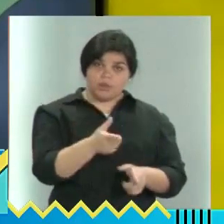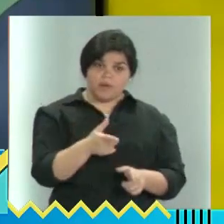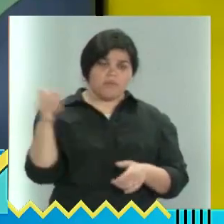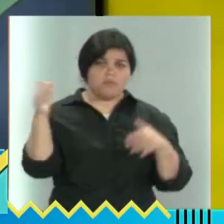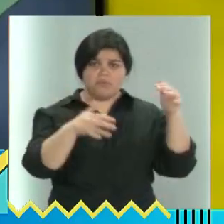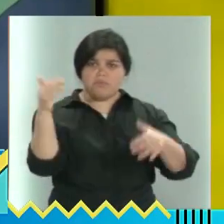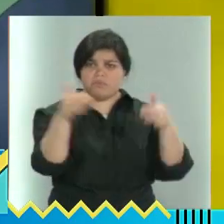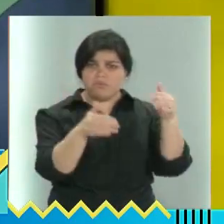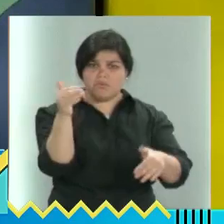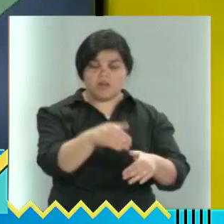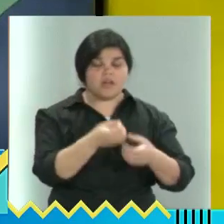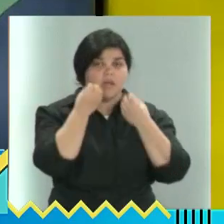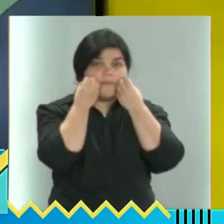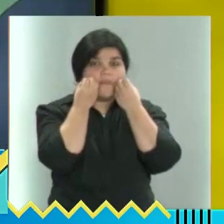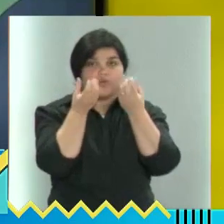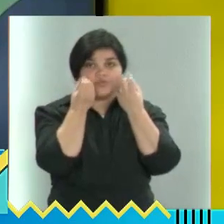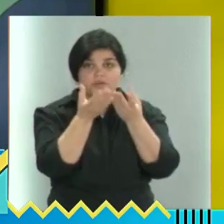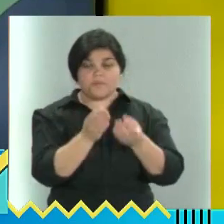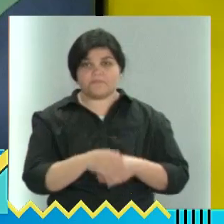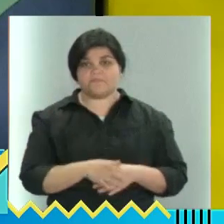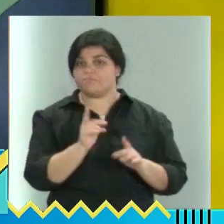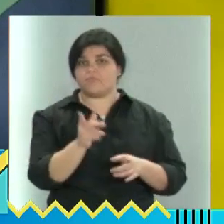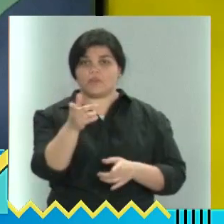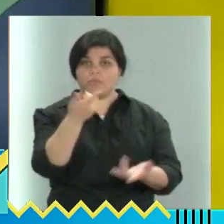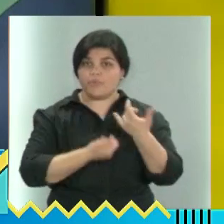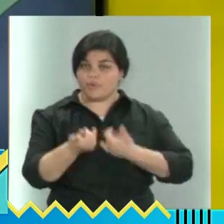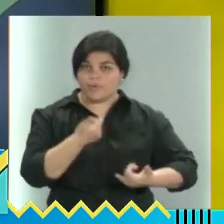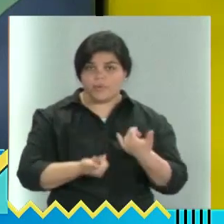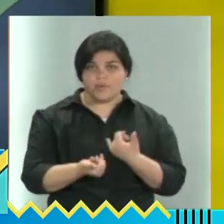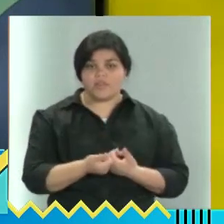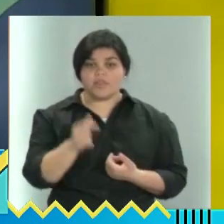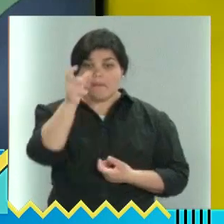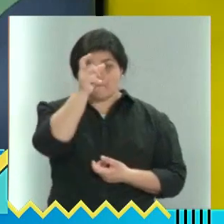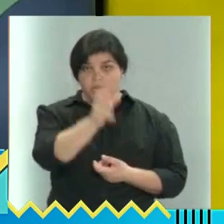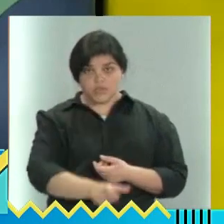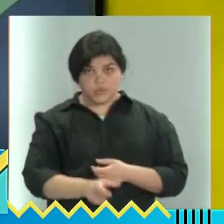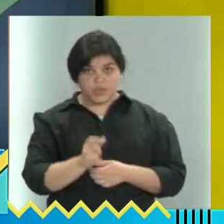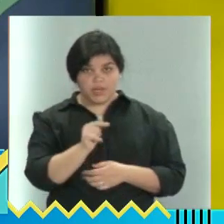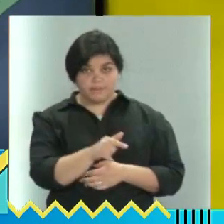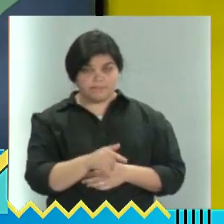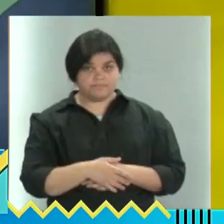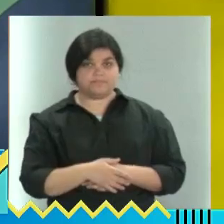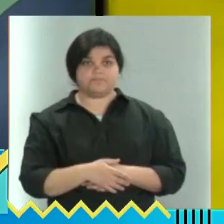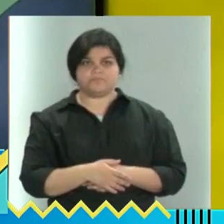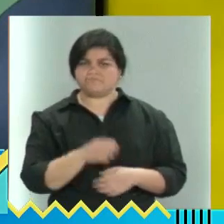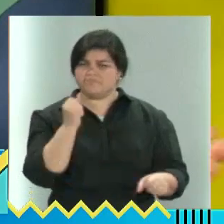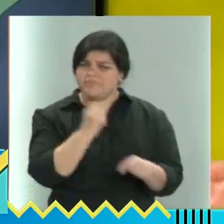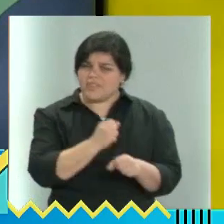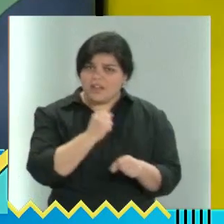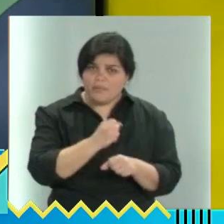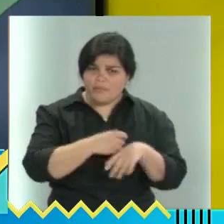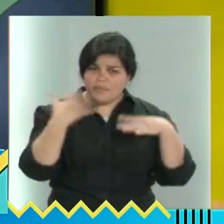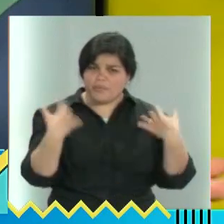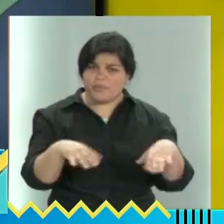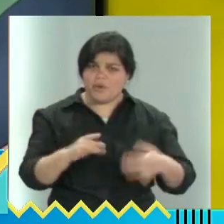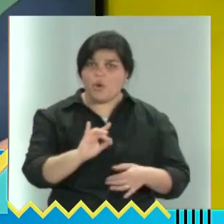que fue muy emocionante. Bueno, como vos comentabas, es decir, ha sido una persona que ha trabajado muchísimo. Acá en la universidad